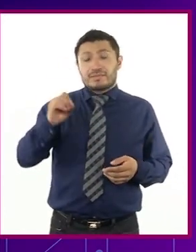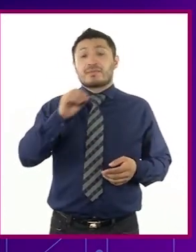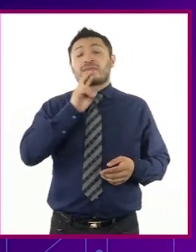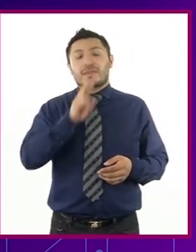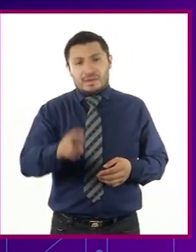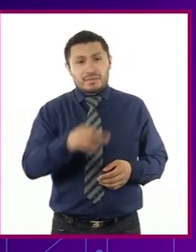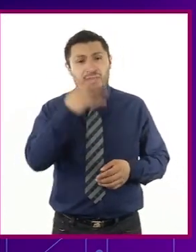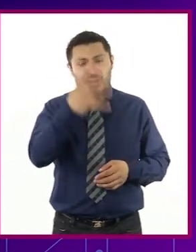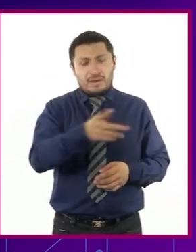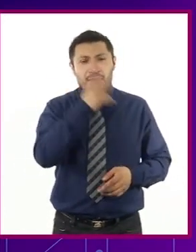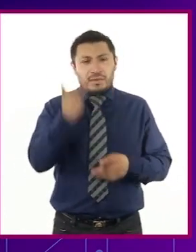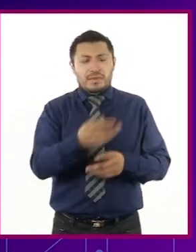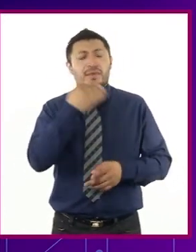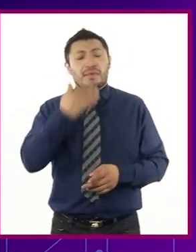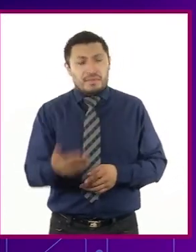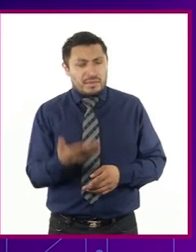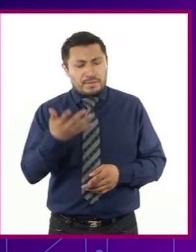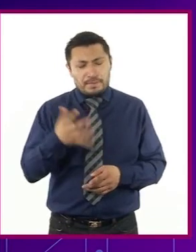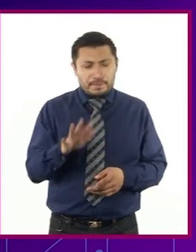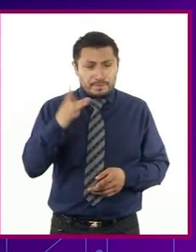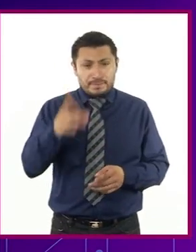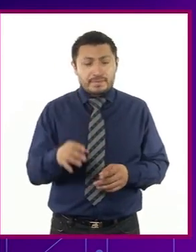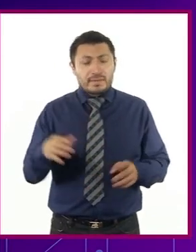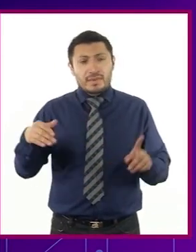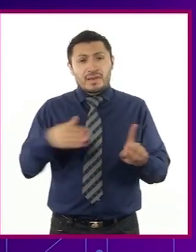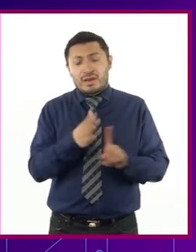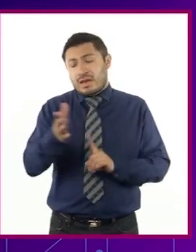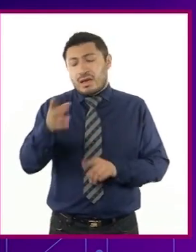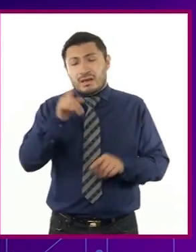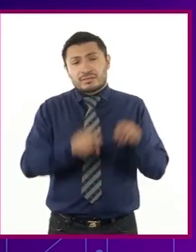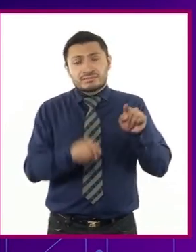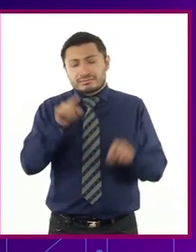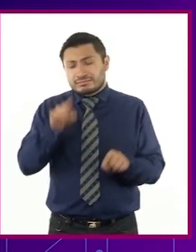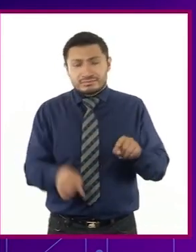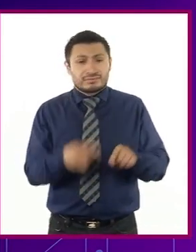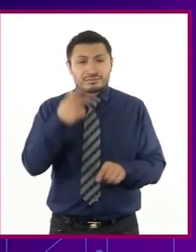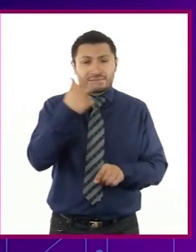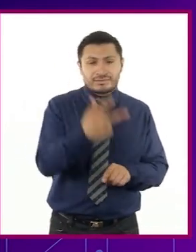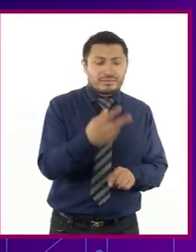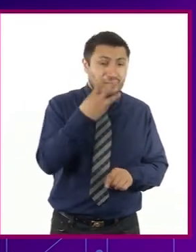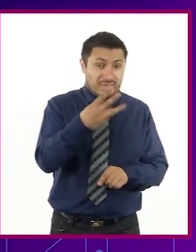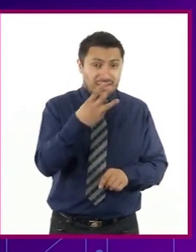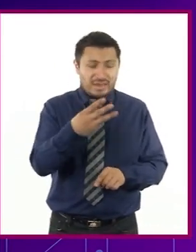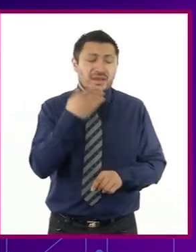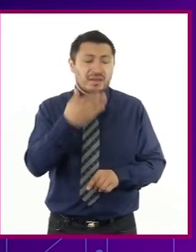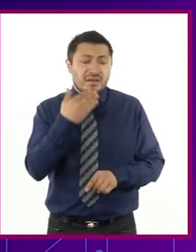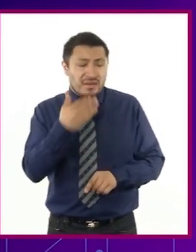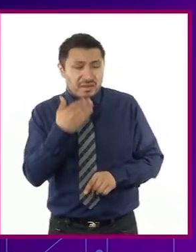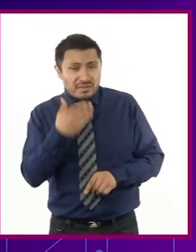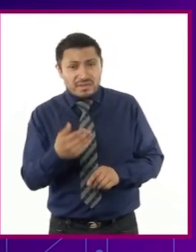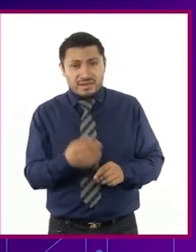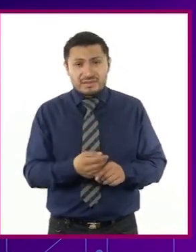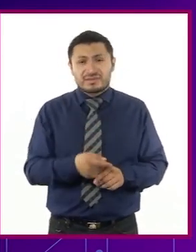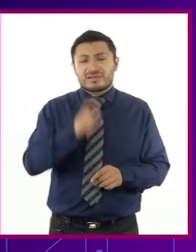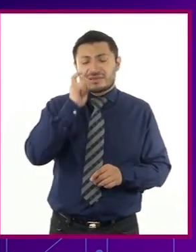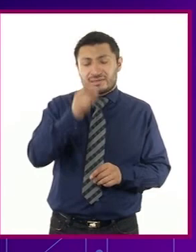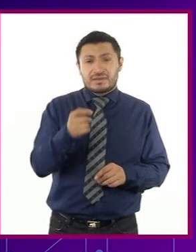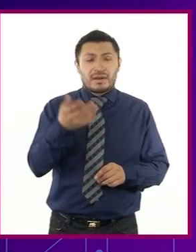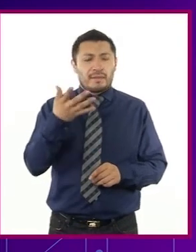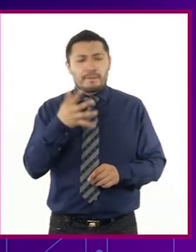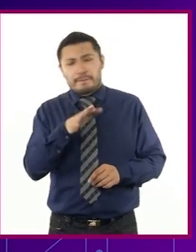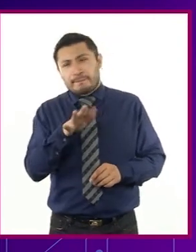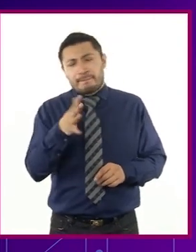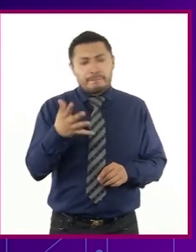preguntas correctamente, con una dispersión o variabilidad de 3 aciertos. Es decir, su desempeño está